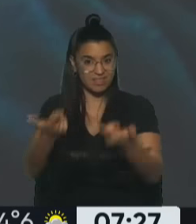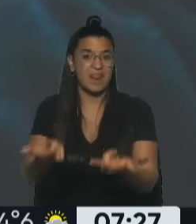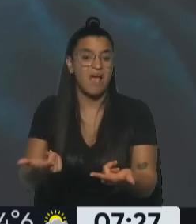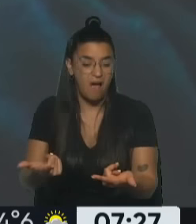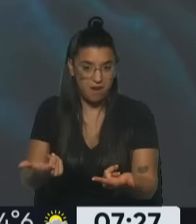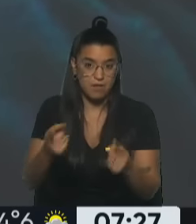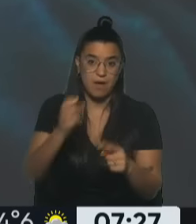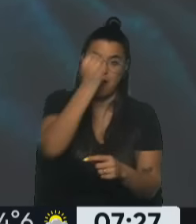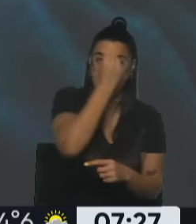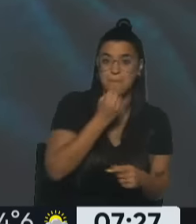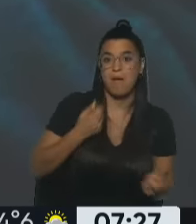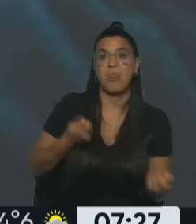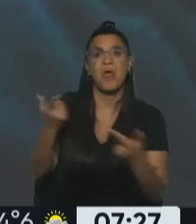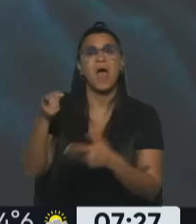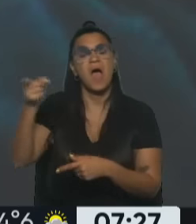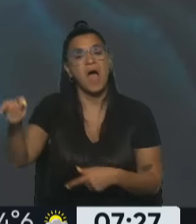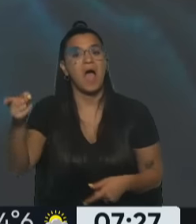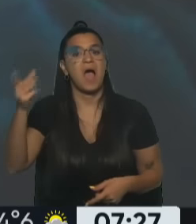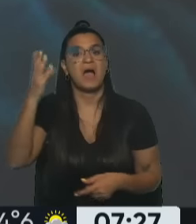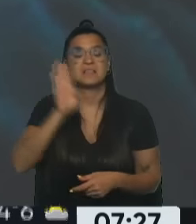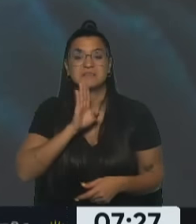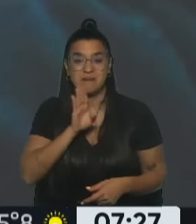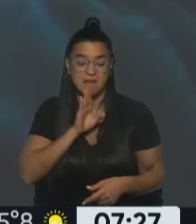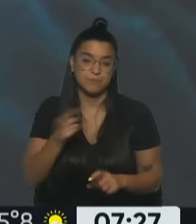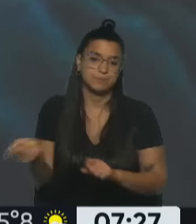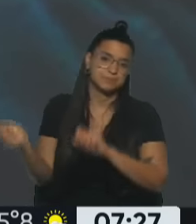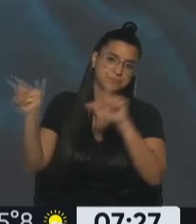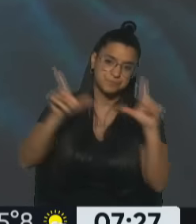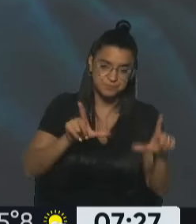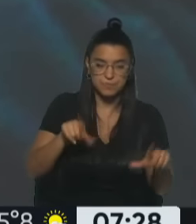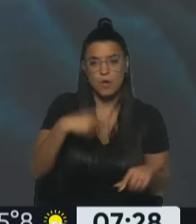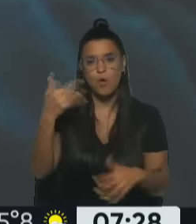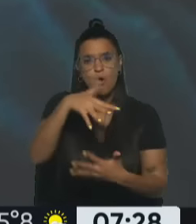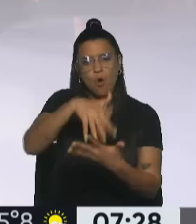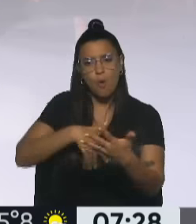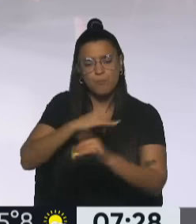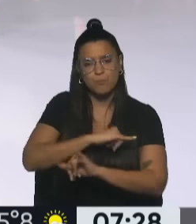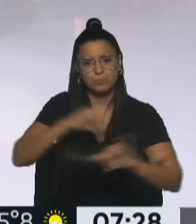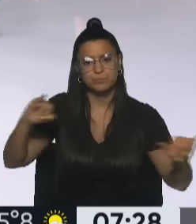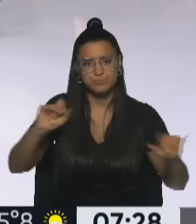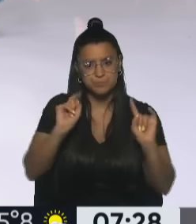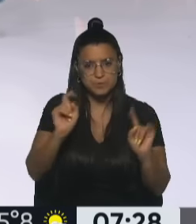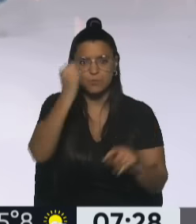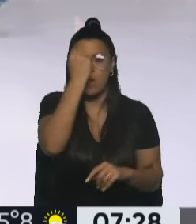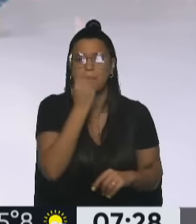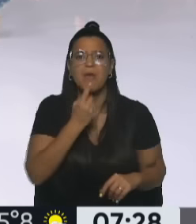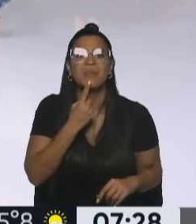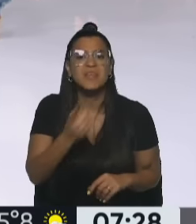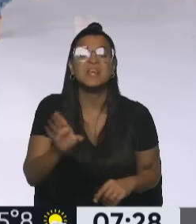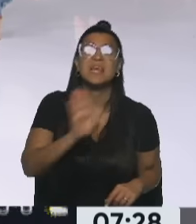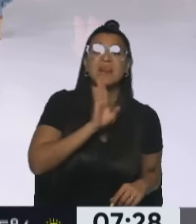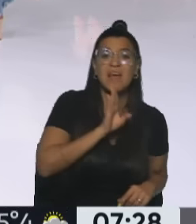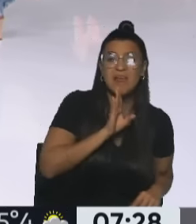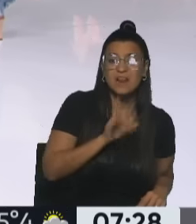de parte de Hamás a Israel. Y pasamos a la otra parte del comunicado emitido por Hamás. Dice: